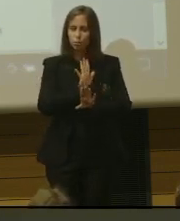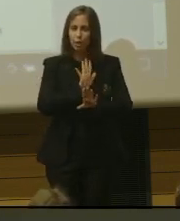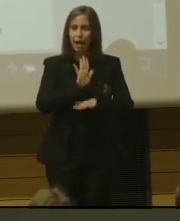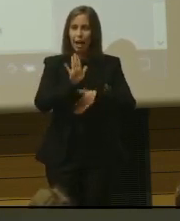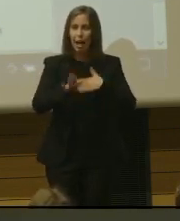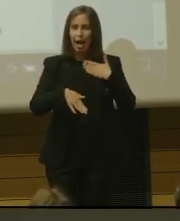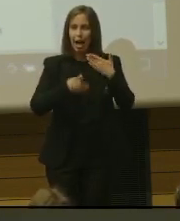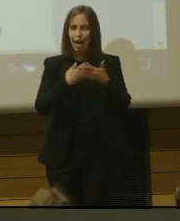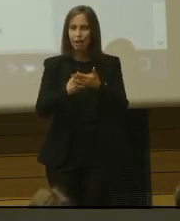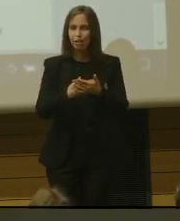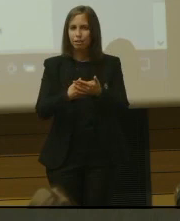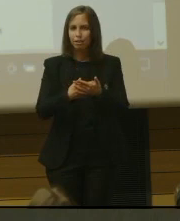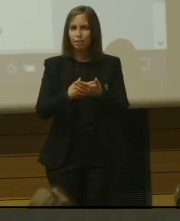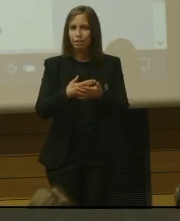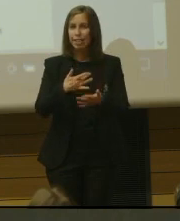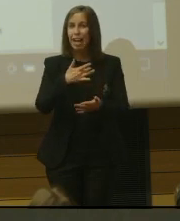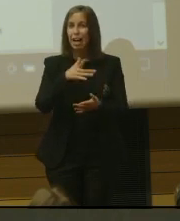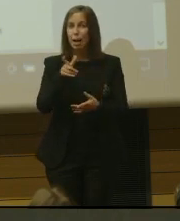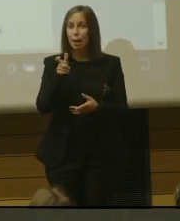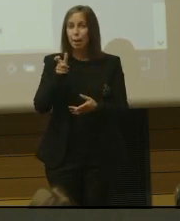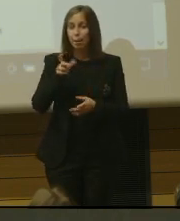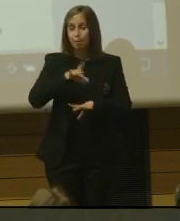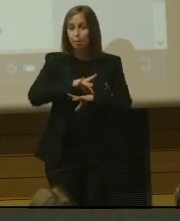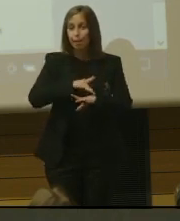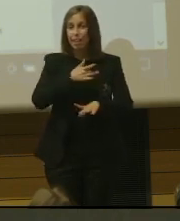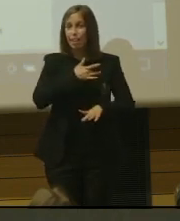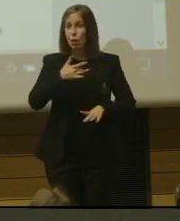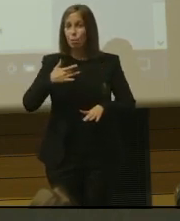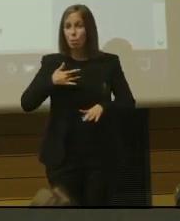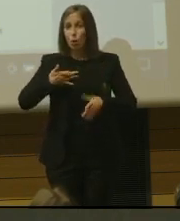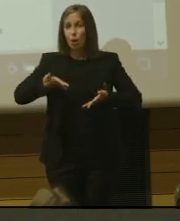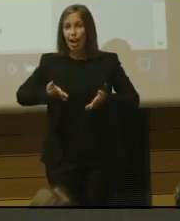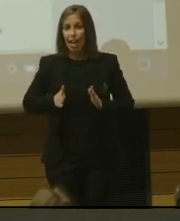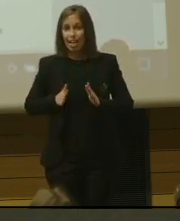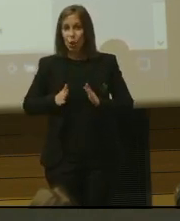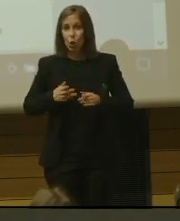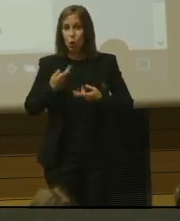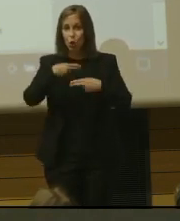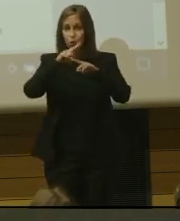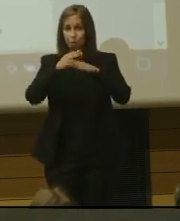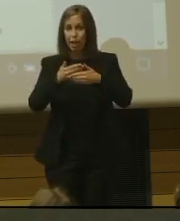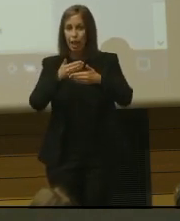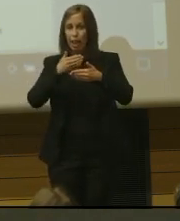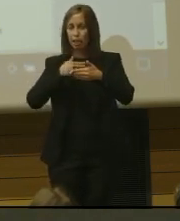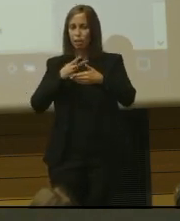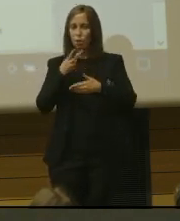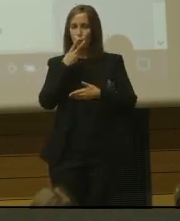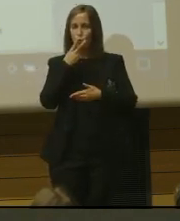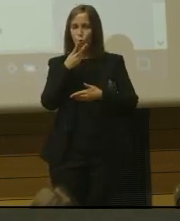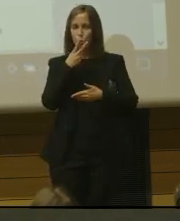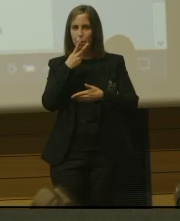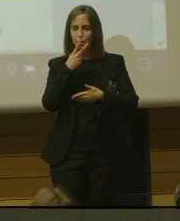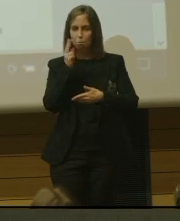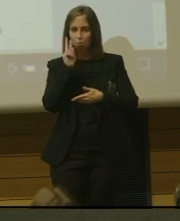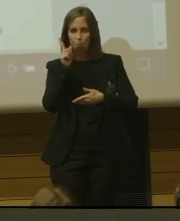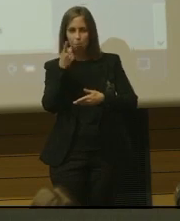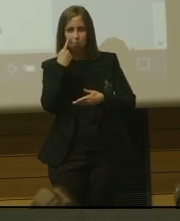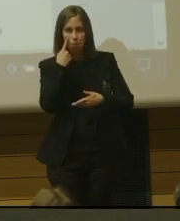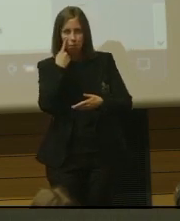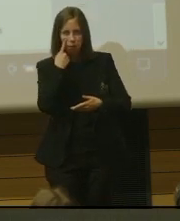se encontró a la neumóloga de su hijo en la parte de atrás de Cabueñes fumando. Entonces ya